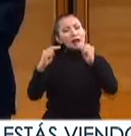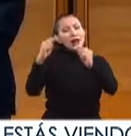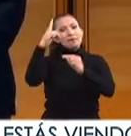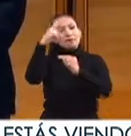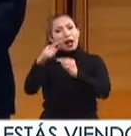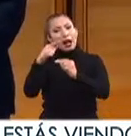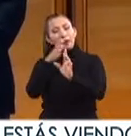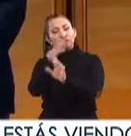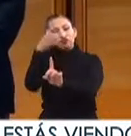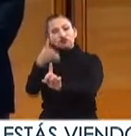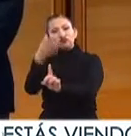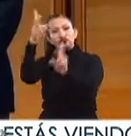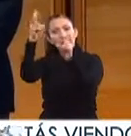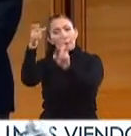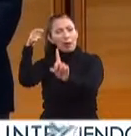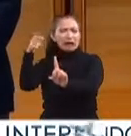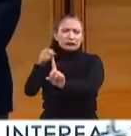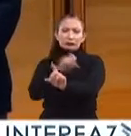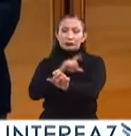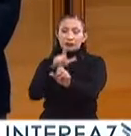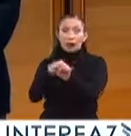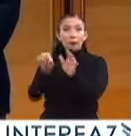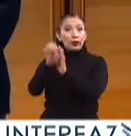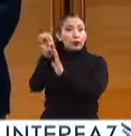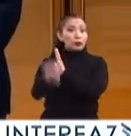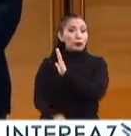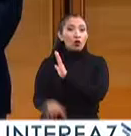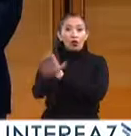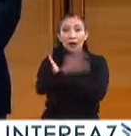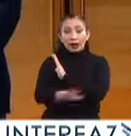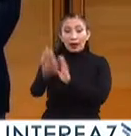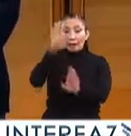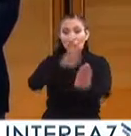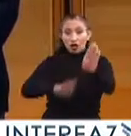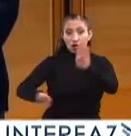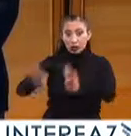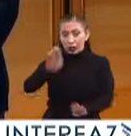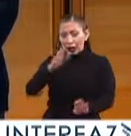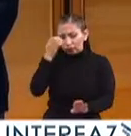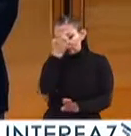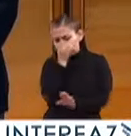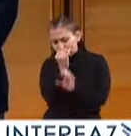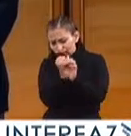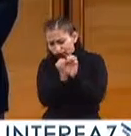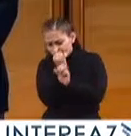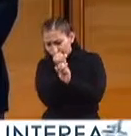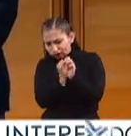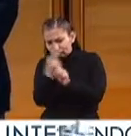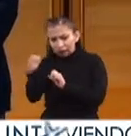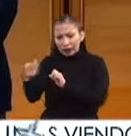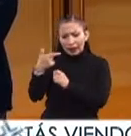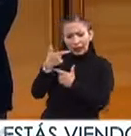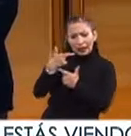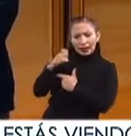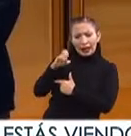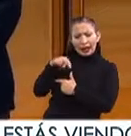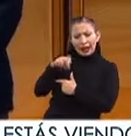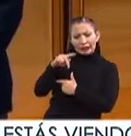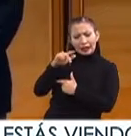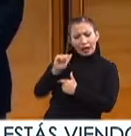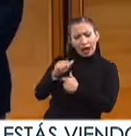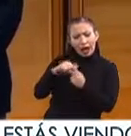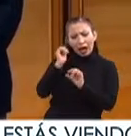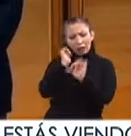para aterrizar en materias más específicas como es en el área biológica, por ejemplo, en la genética forense,